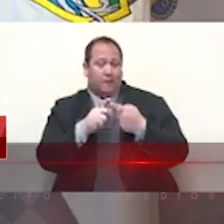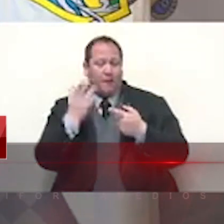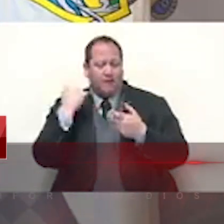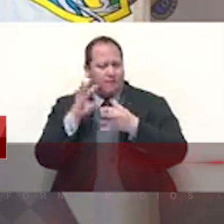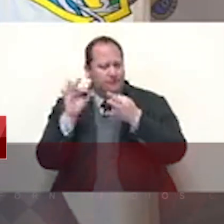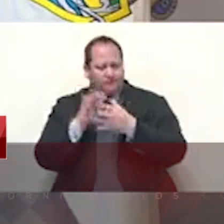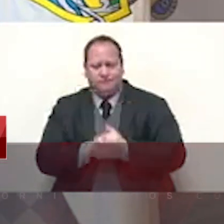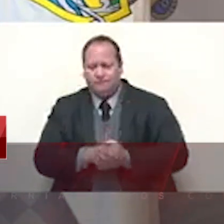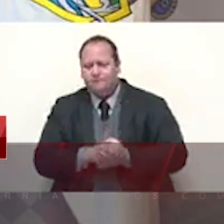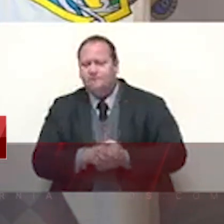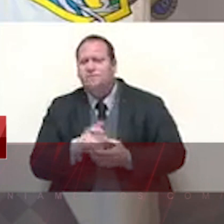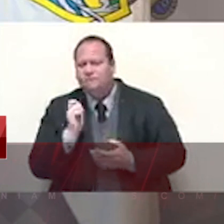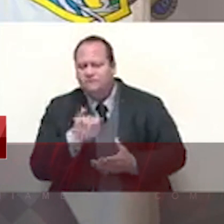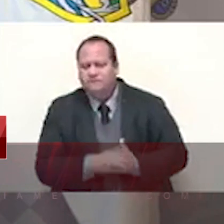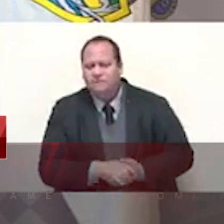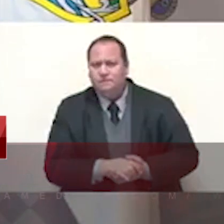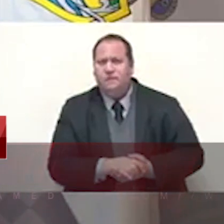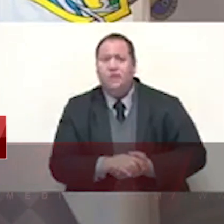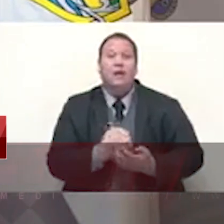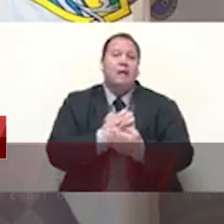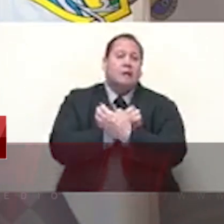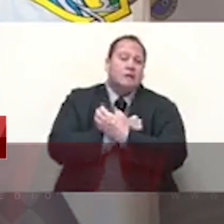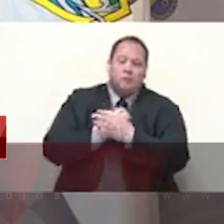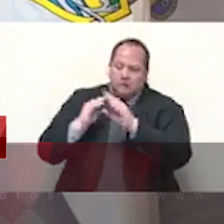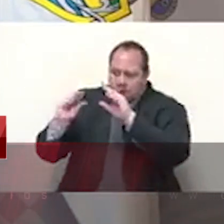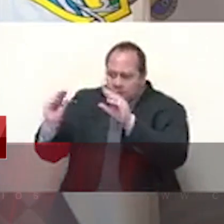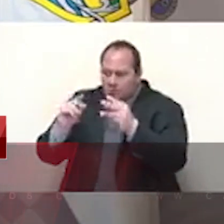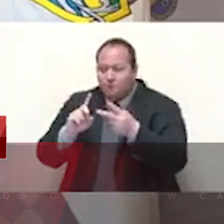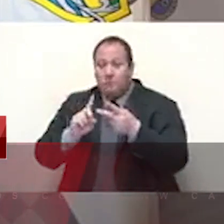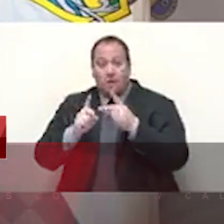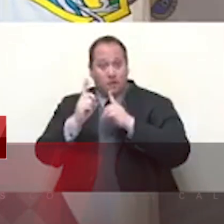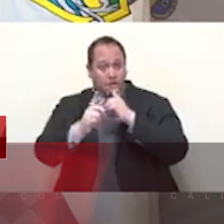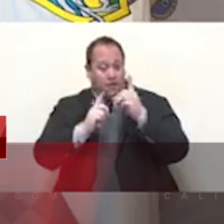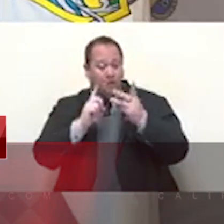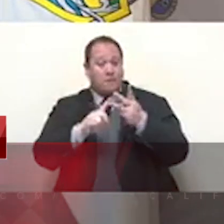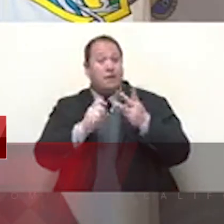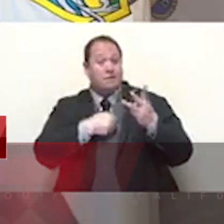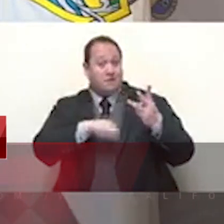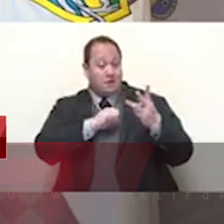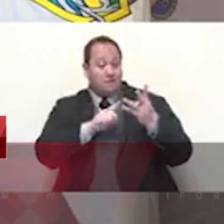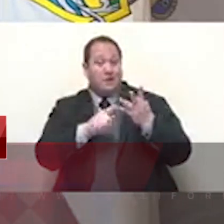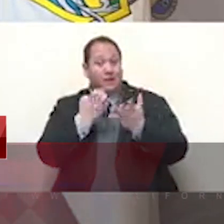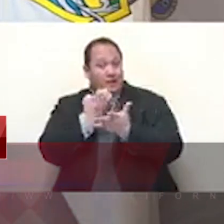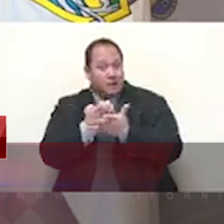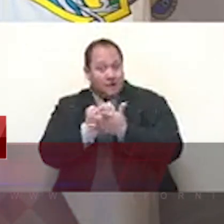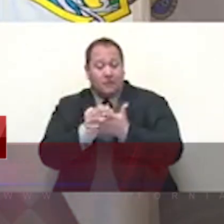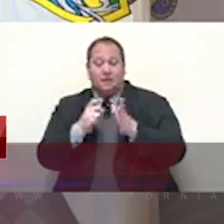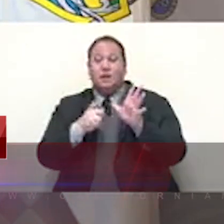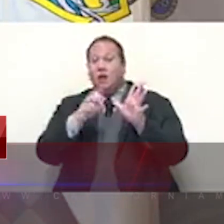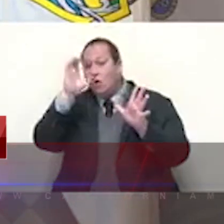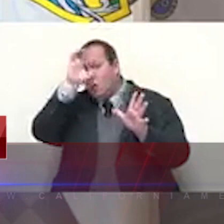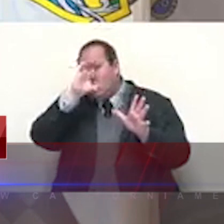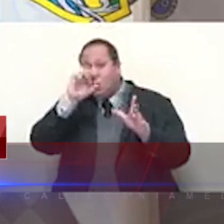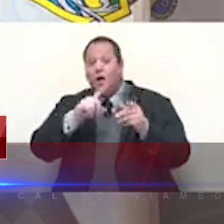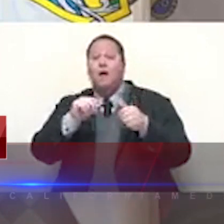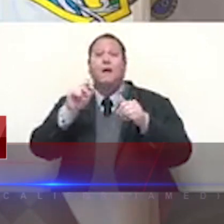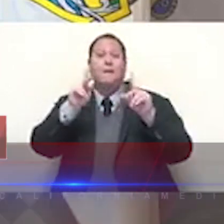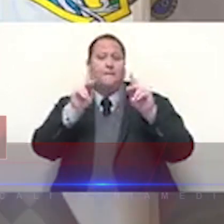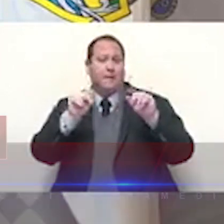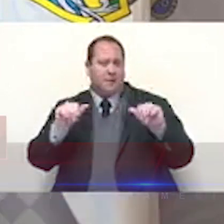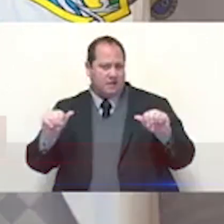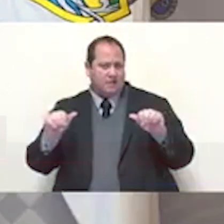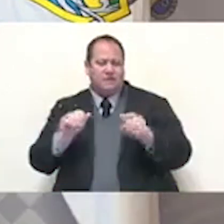como les comentaba, es justamente educación, deporte, salud, economía, cultura y paz.